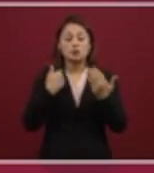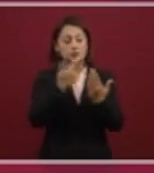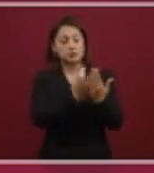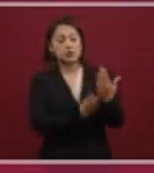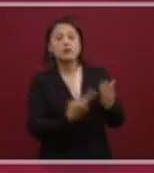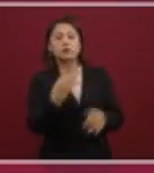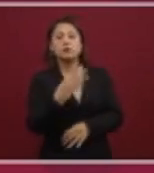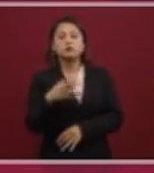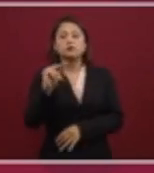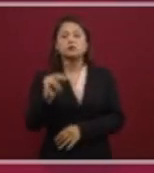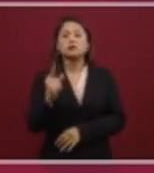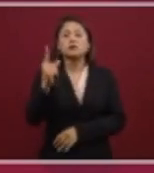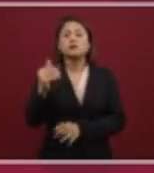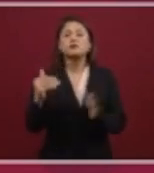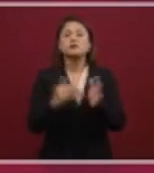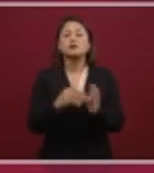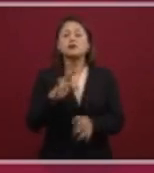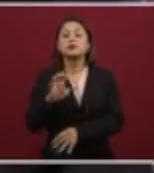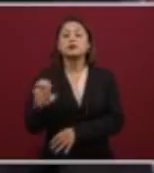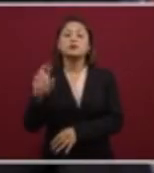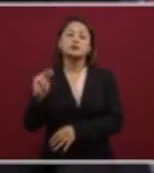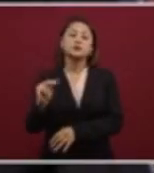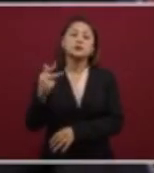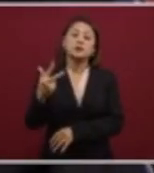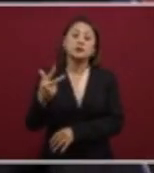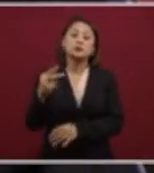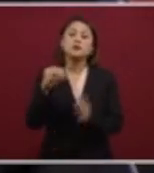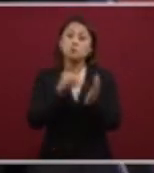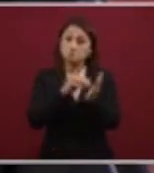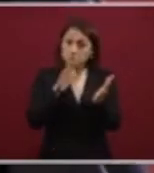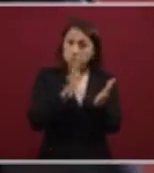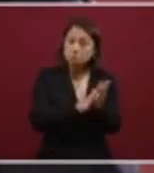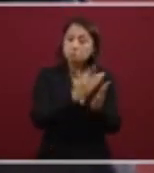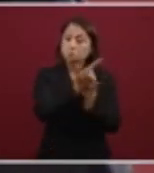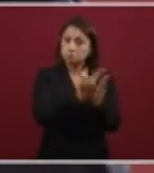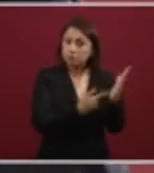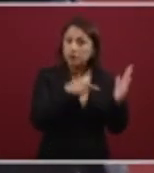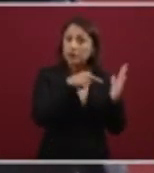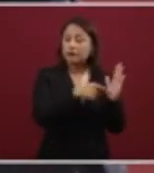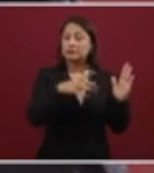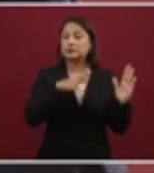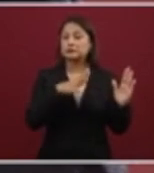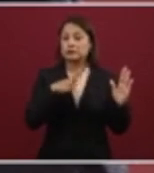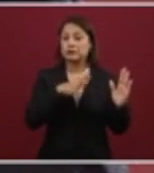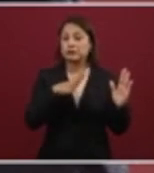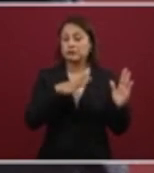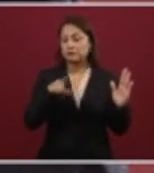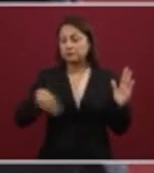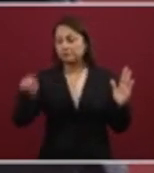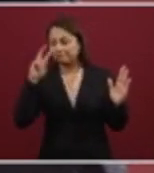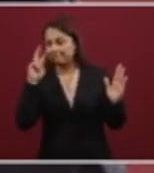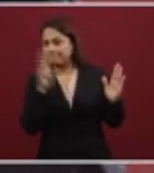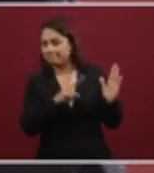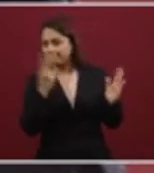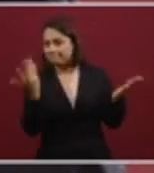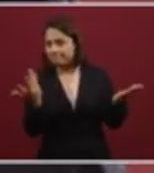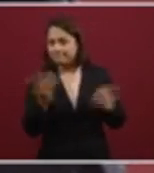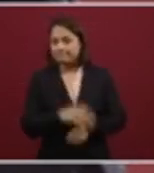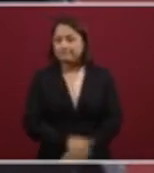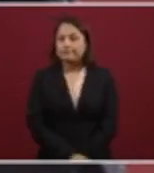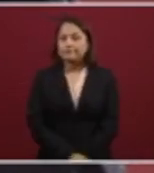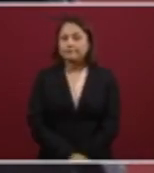481,548, está en el boletín. Esto no se toma en cuenta. Como también. Si 142,000